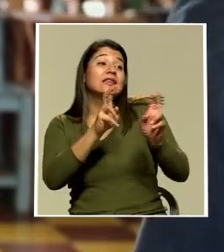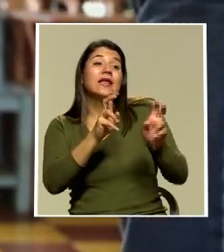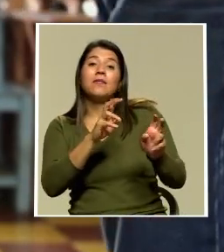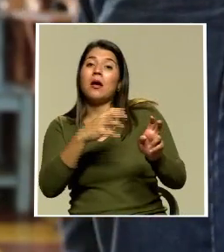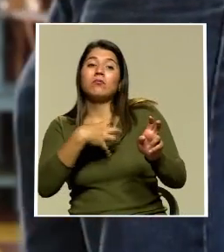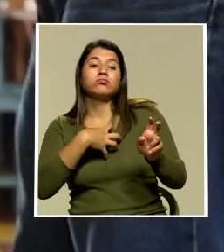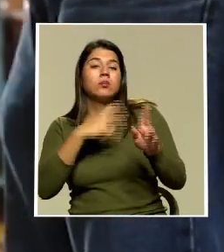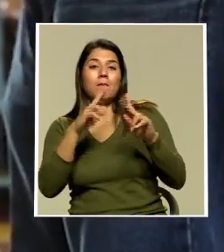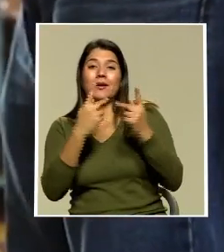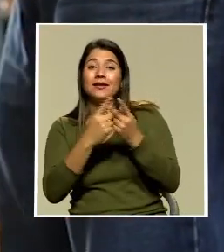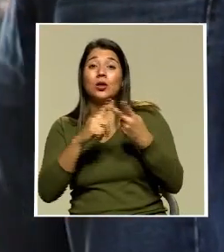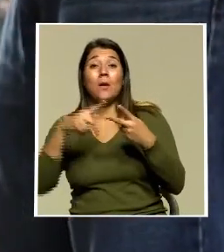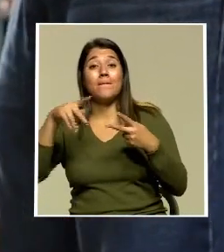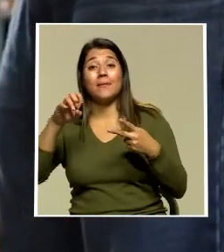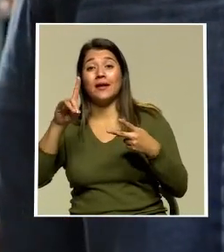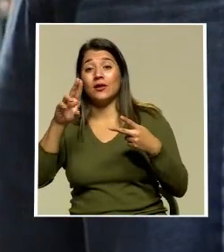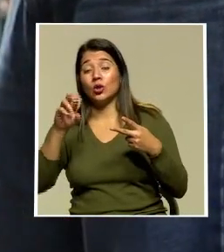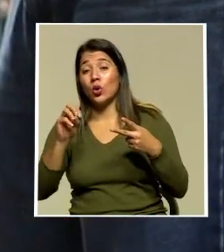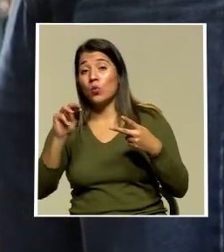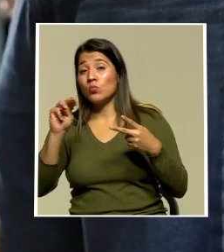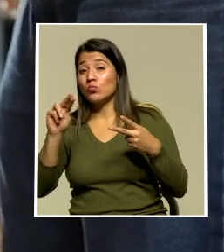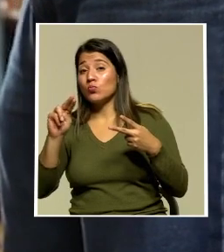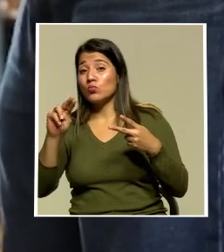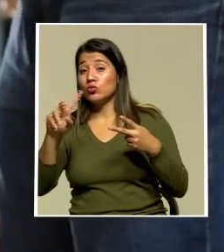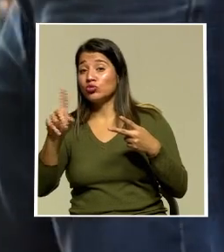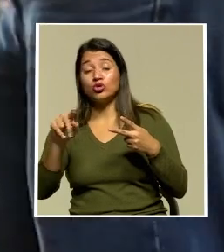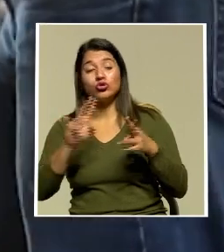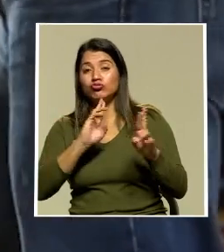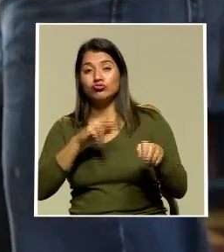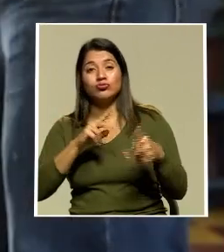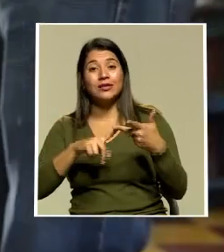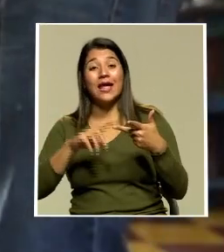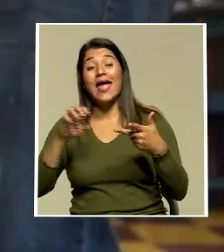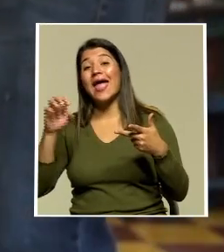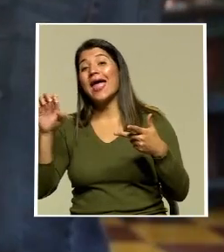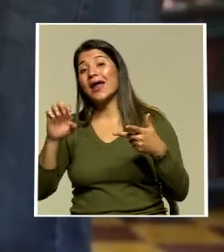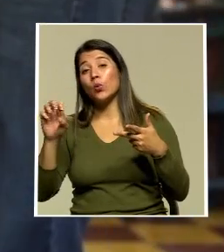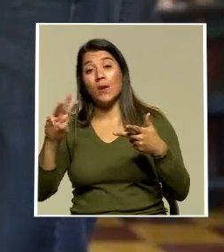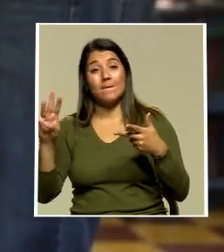a la consulta y Erwin Macís no pudo ser localizado al cierre de esta edición.